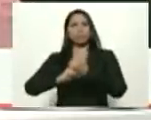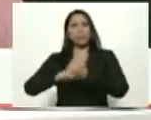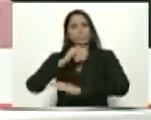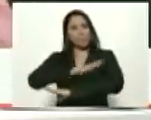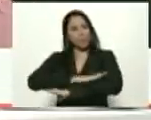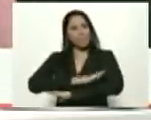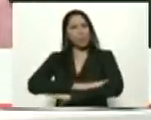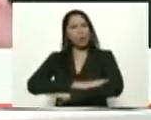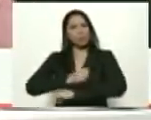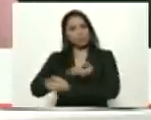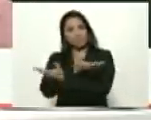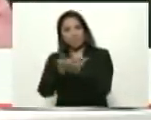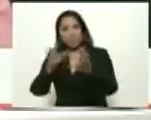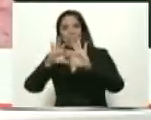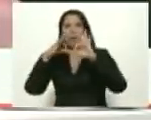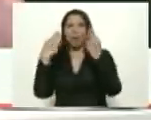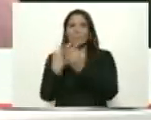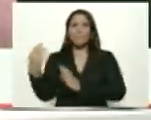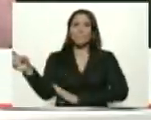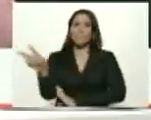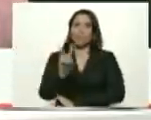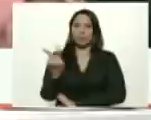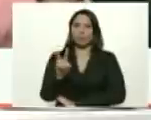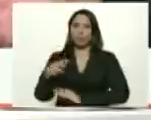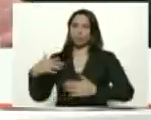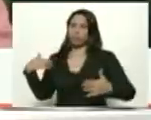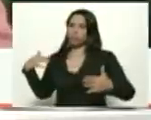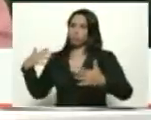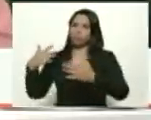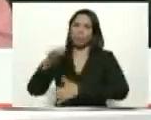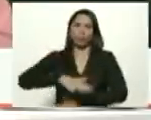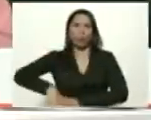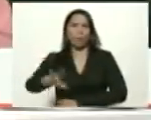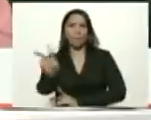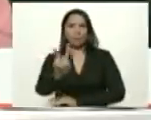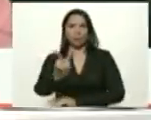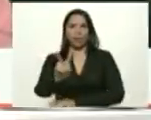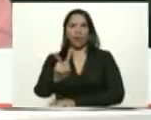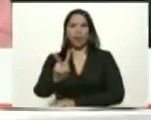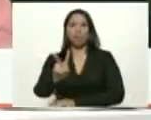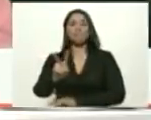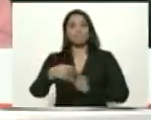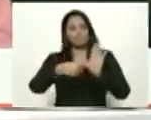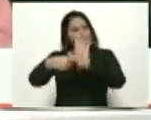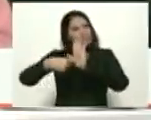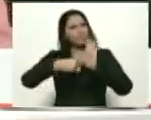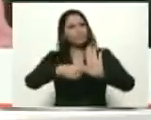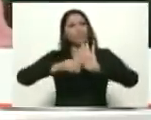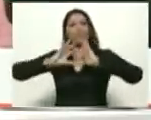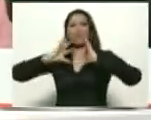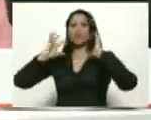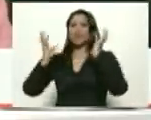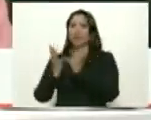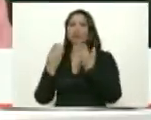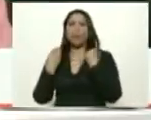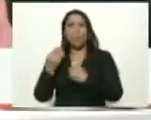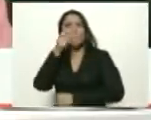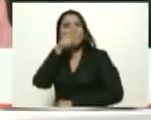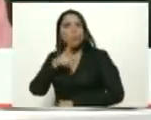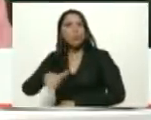disciplina de toda la familia venezolana a lo largo y ancho de Venezuela, que le está dando ejemplo al mundo de cómo un